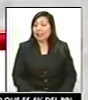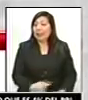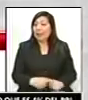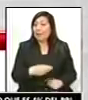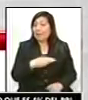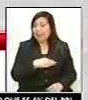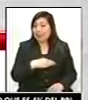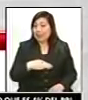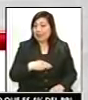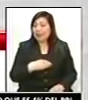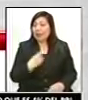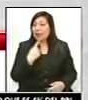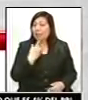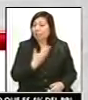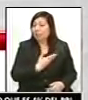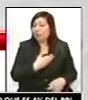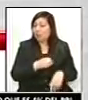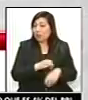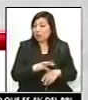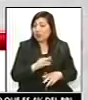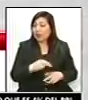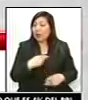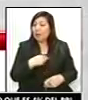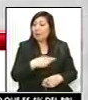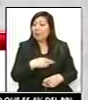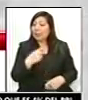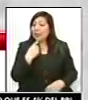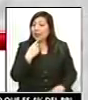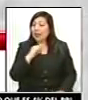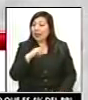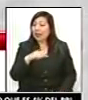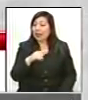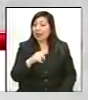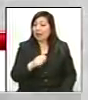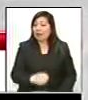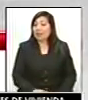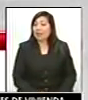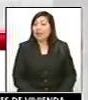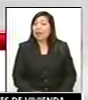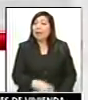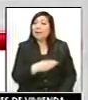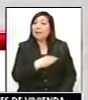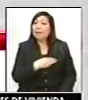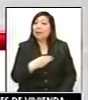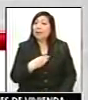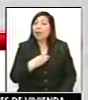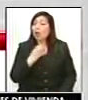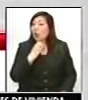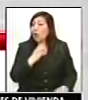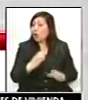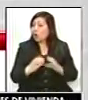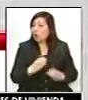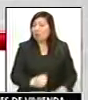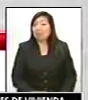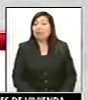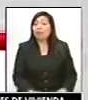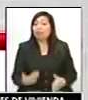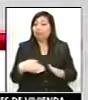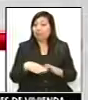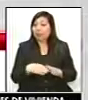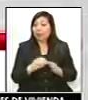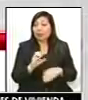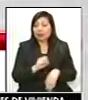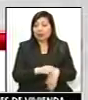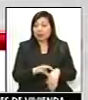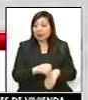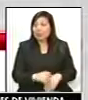exministro de Economía y Finanzas, presidente del Consejo Directivo de Proinversión; Enrique Javier Cornejo Ramírez, exministro de Transportes y Comunicaciones, integrante del Consejo Directivo